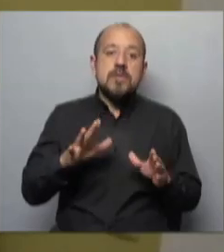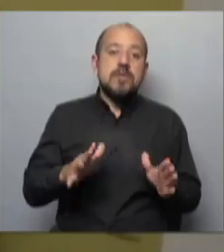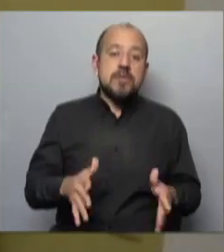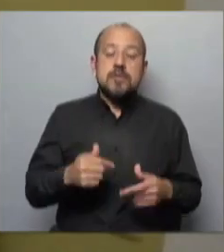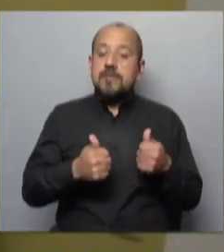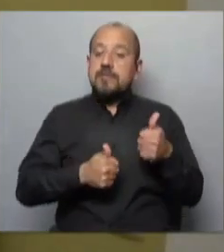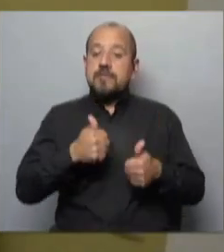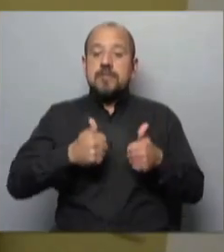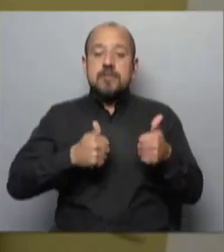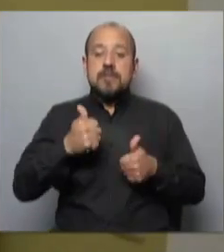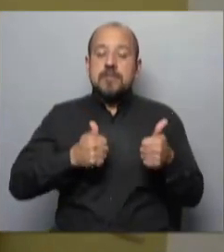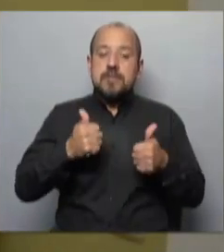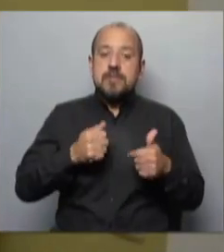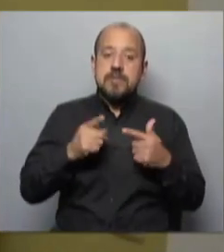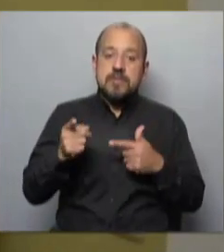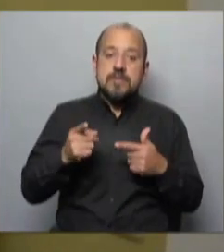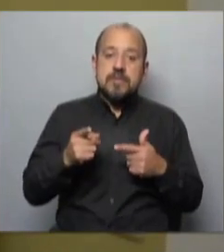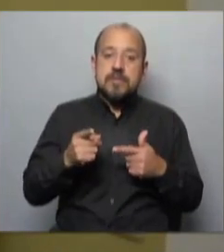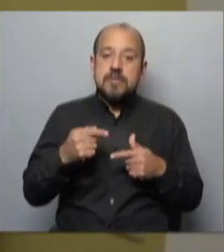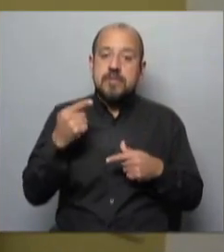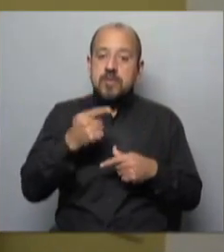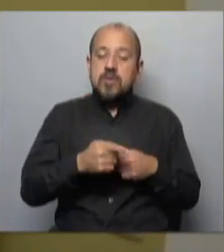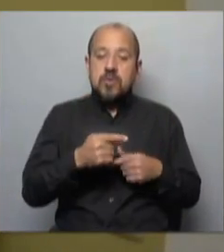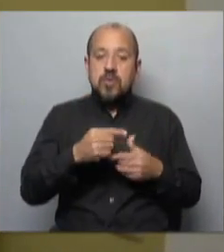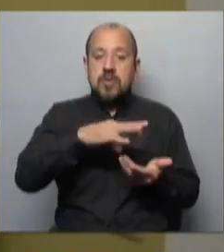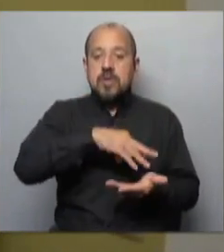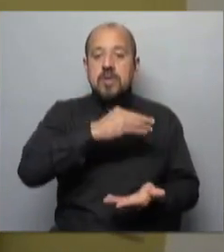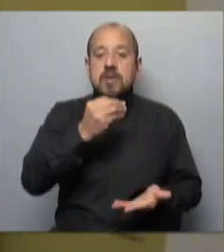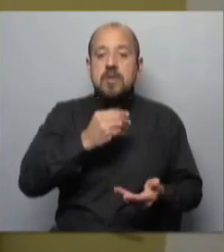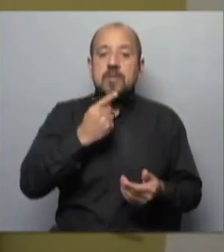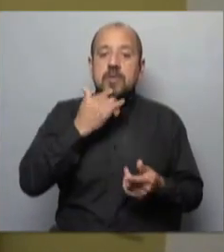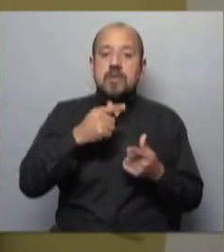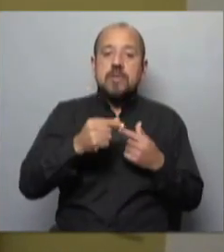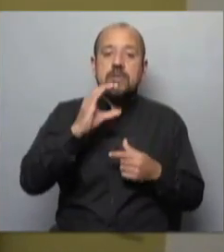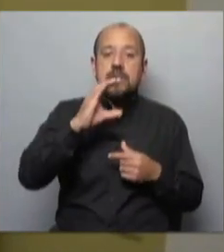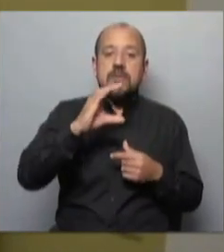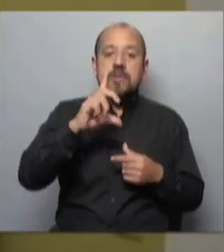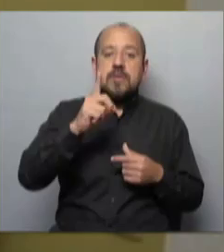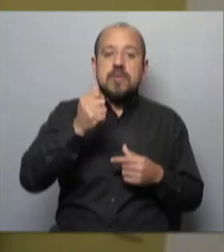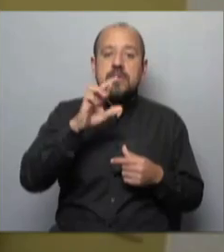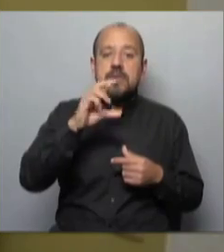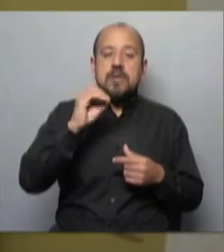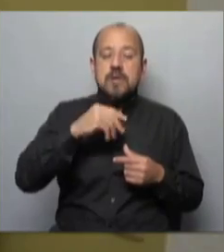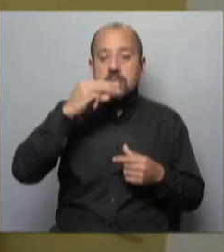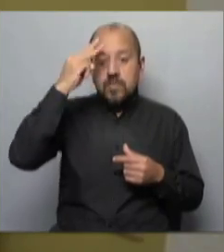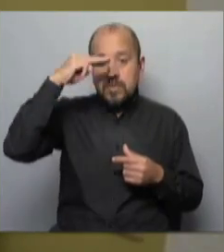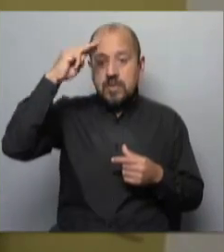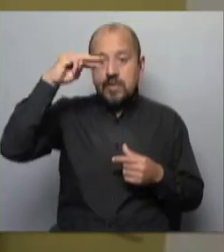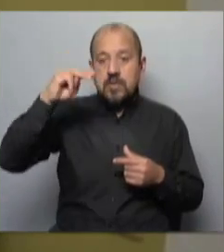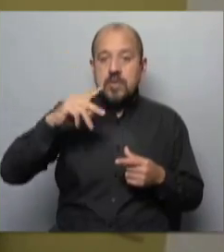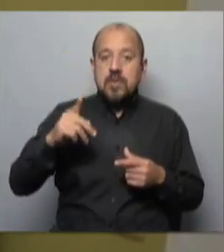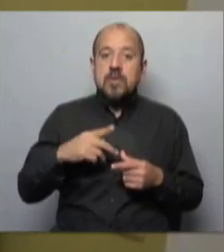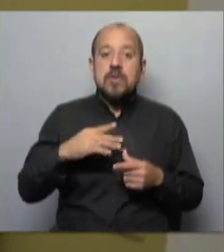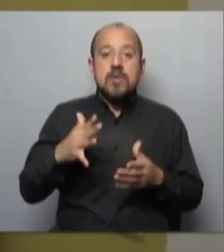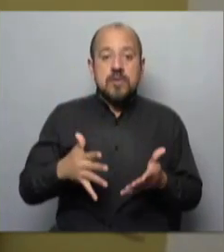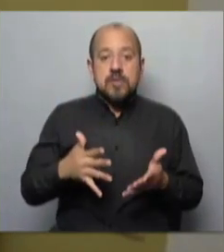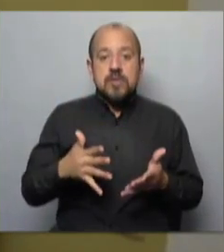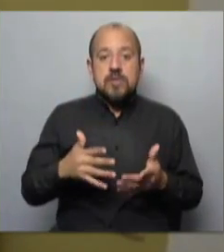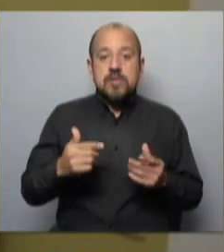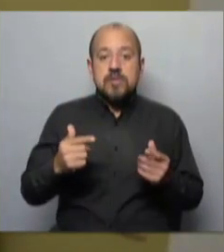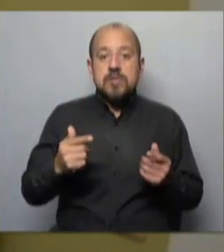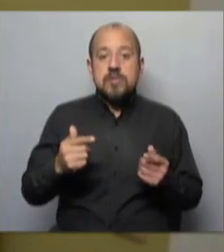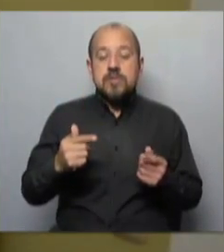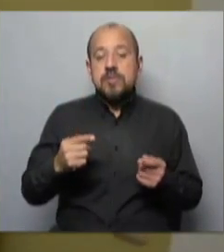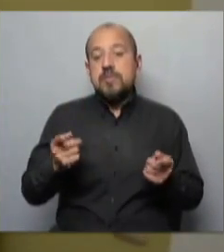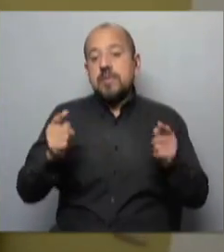una competencia muchísimo más fuerte antes sin ninguna duda estoy hablando por ejemplo declaró la mexicana claro que tiene mucho interés en entres